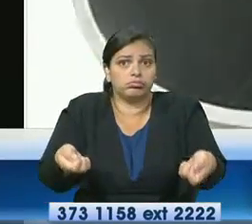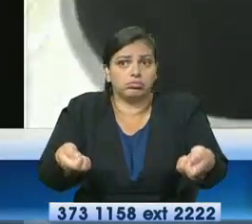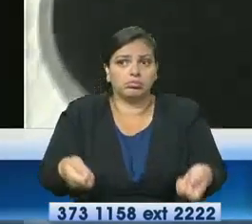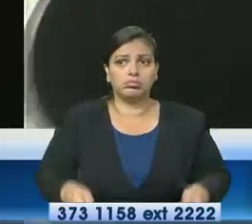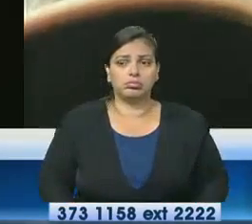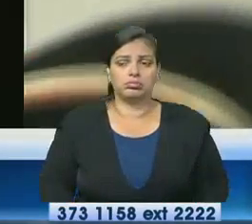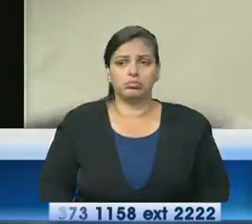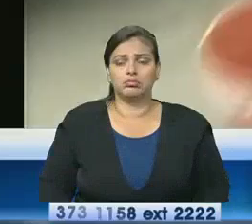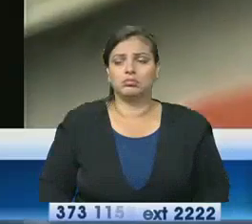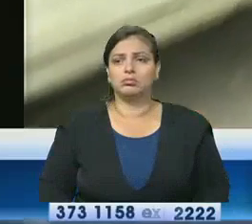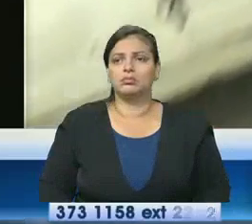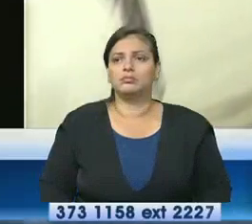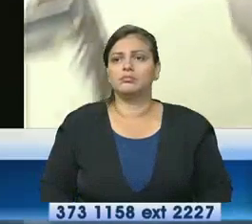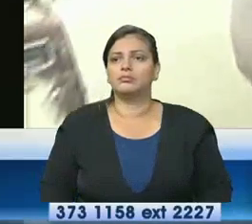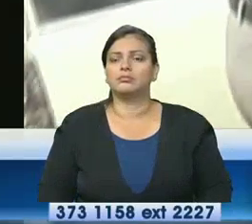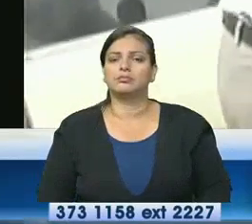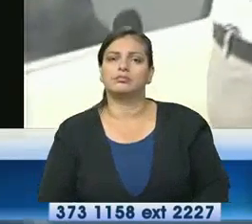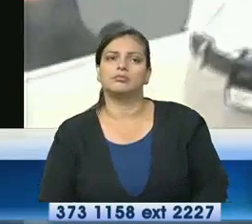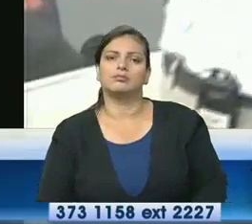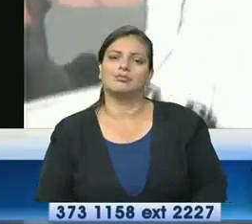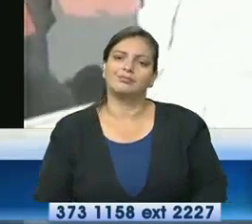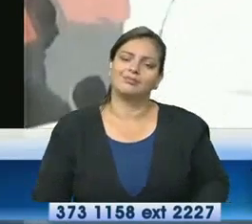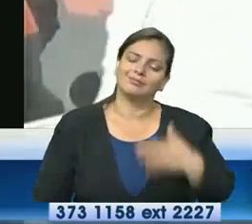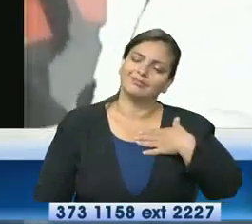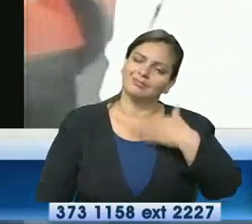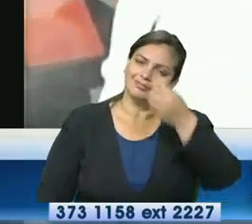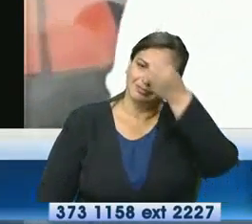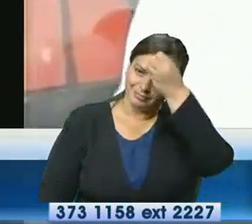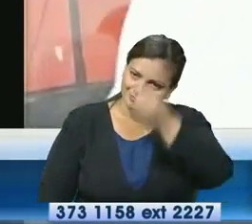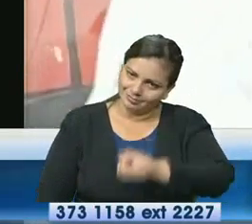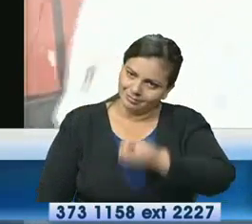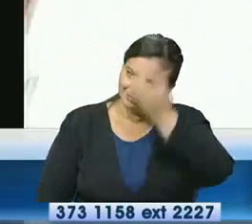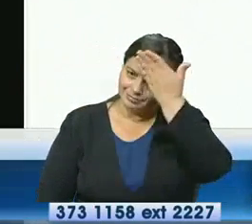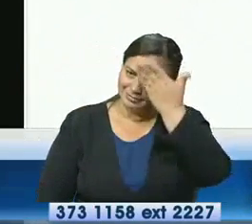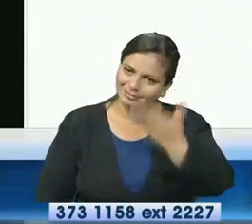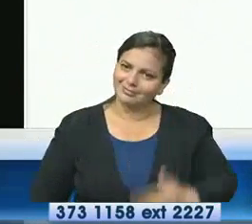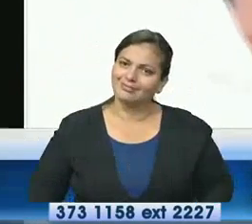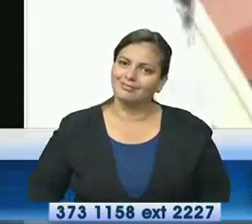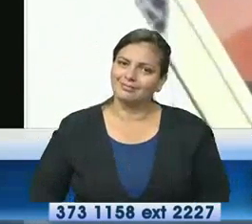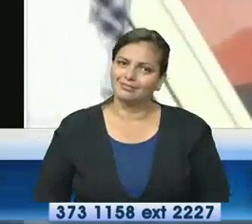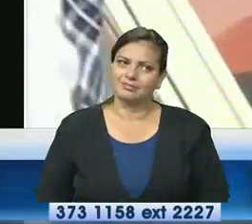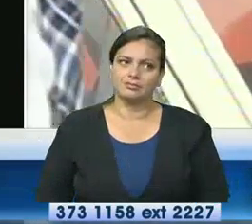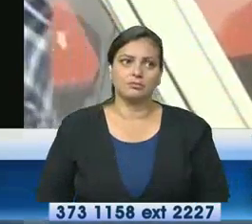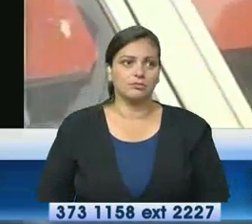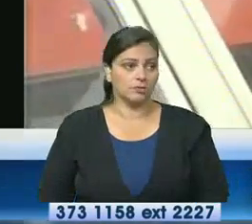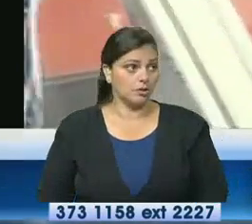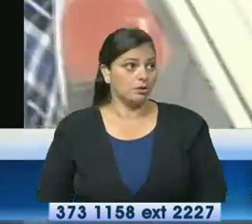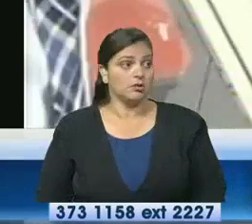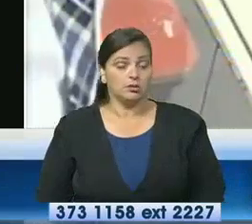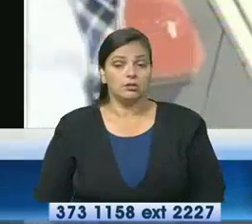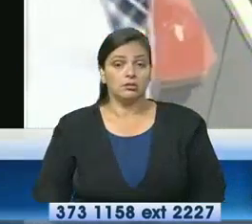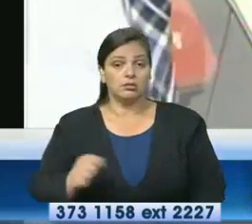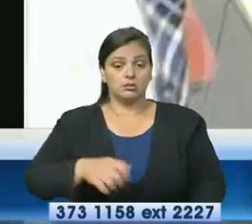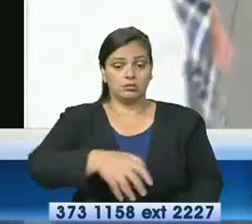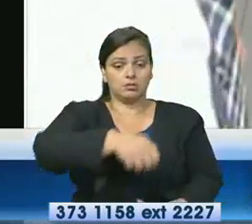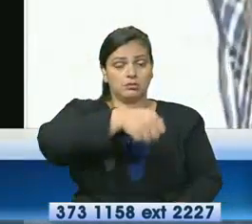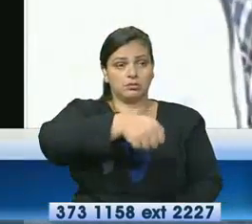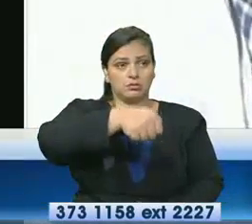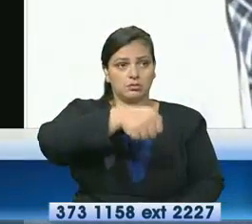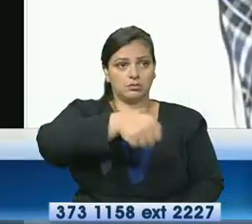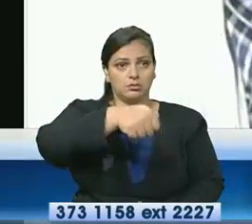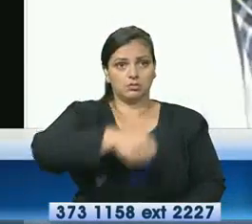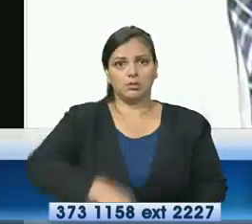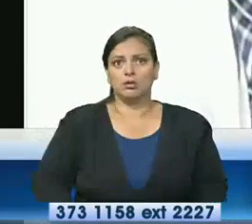días. ¿Cómo le va? Buenos días. Aquí. Ya usted llenó todos los tachos y... Estoy queriendo ya llenar ya, porque ya nos quedamos sin agua